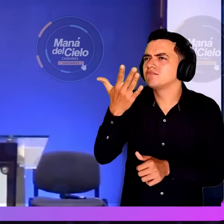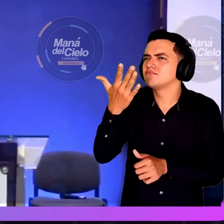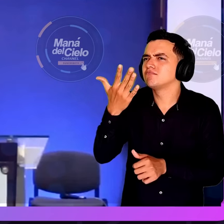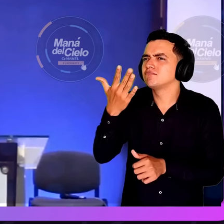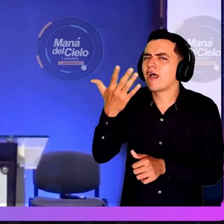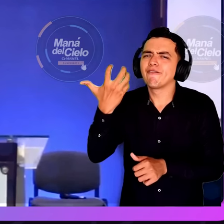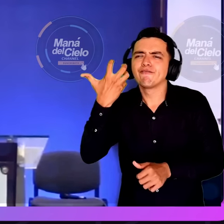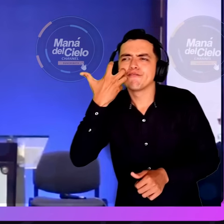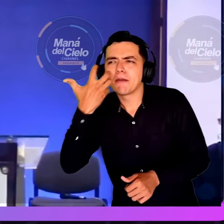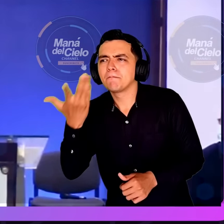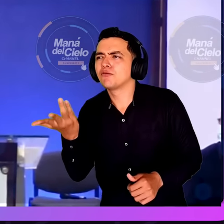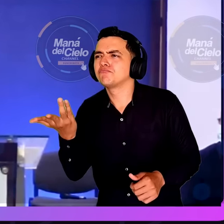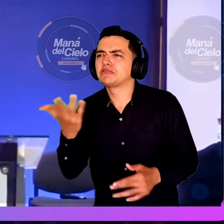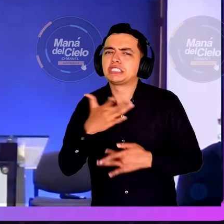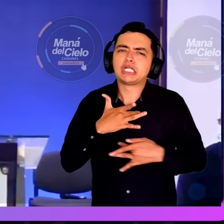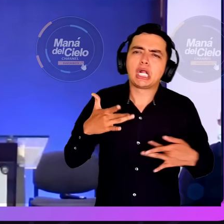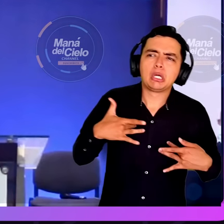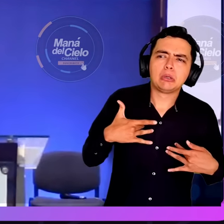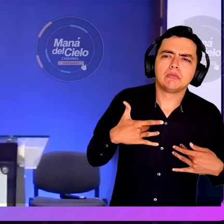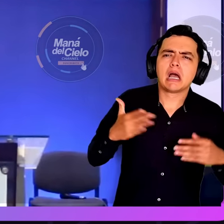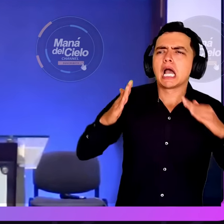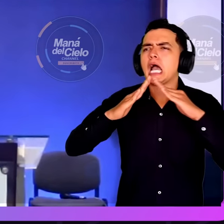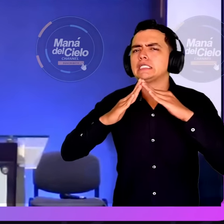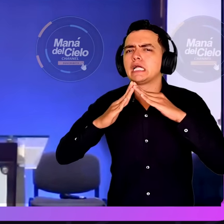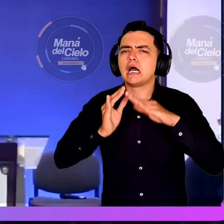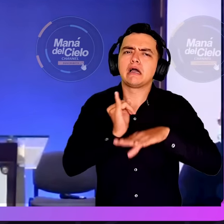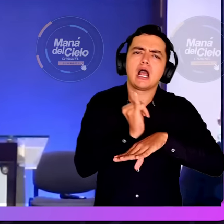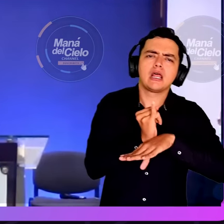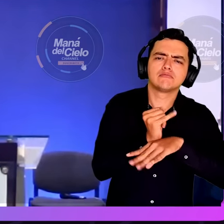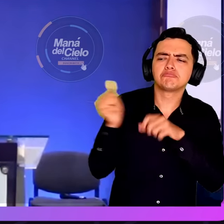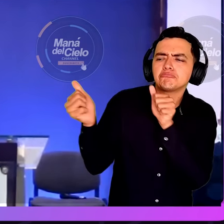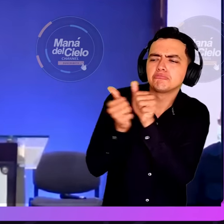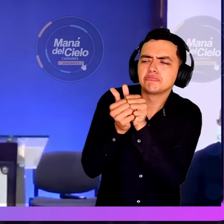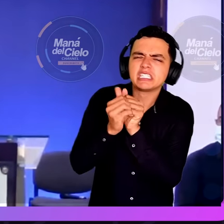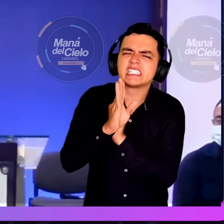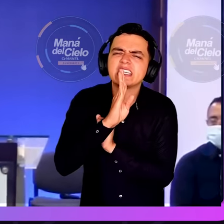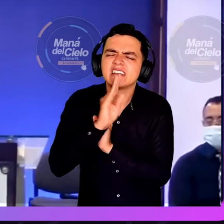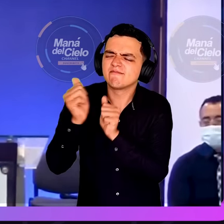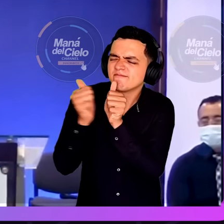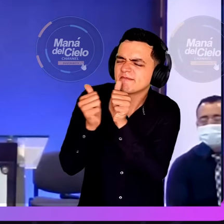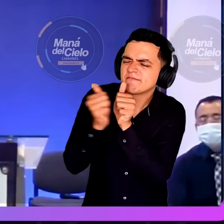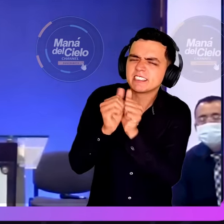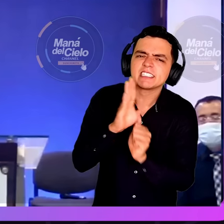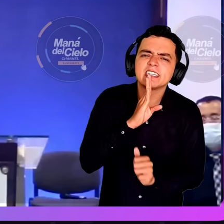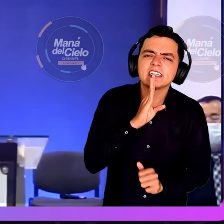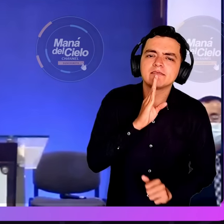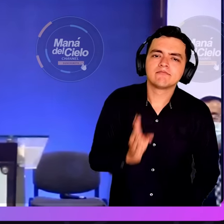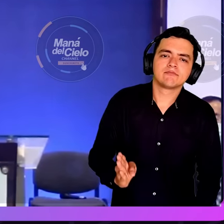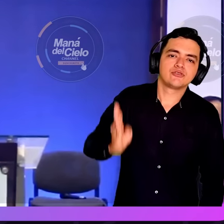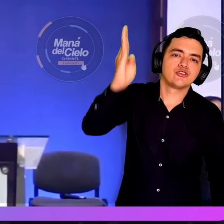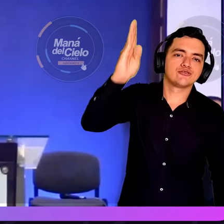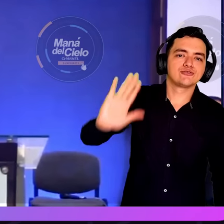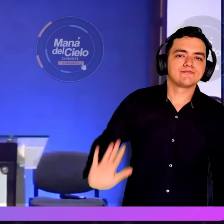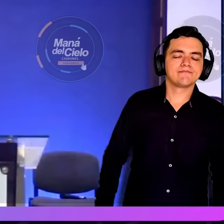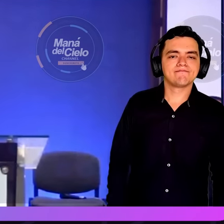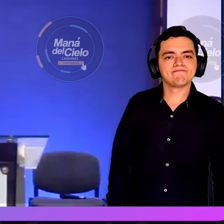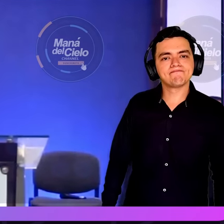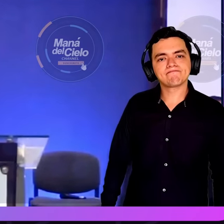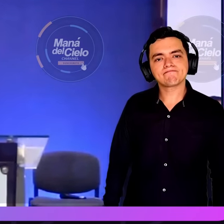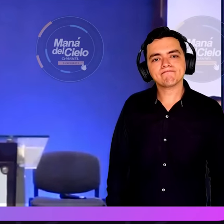versículo que dice que el Señor te va a llevar más allá de la muerte. Él es el único que va a entrar a la